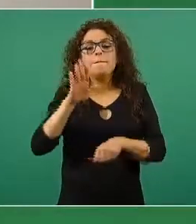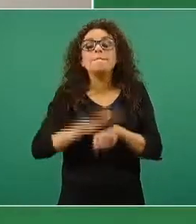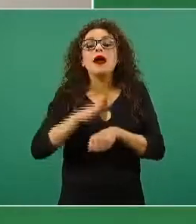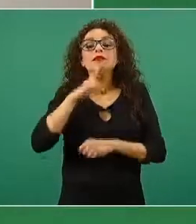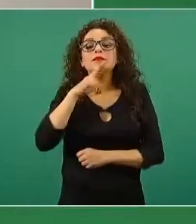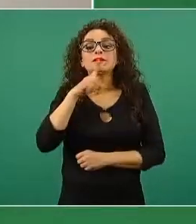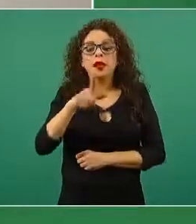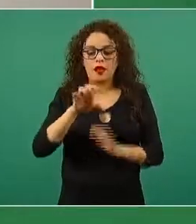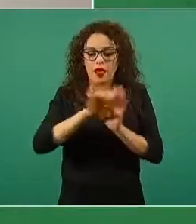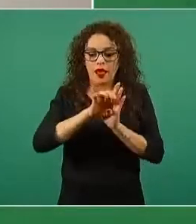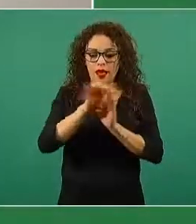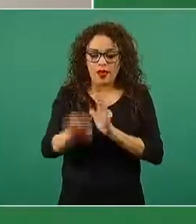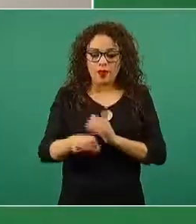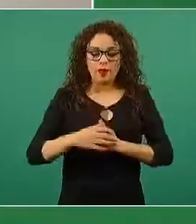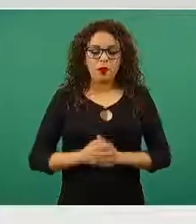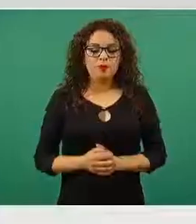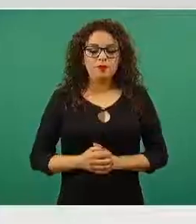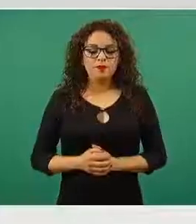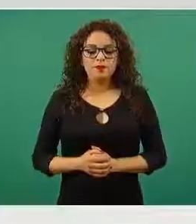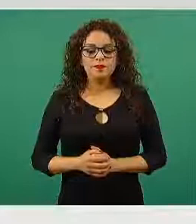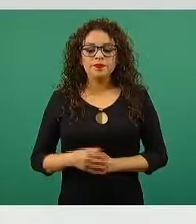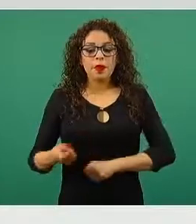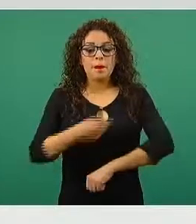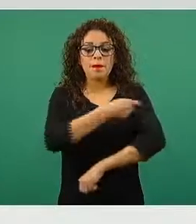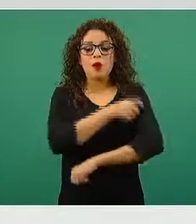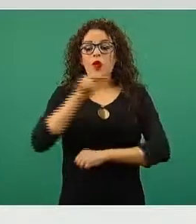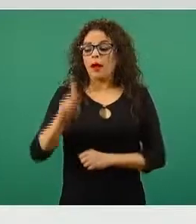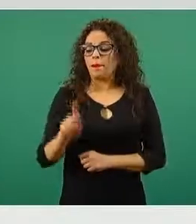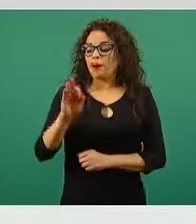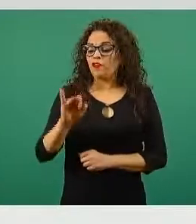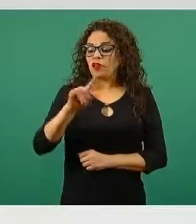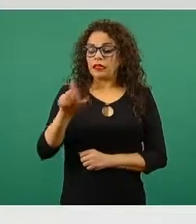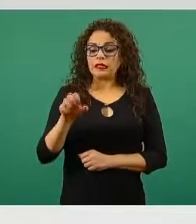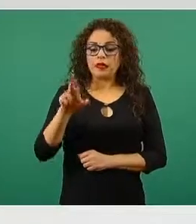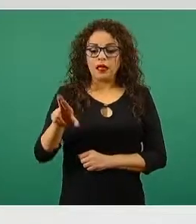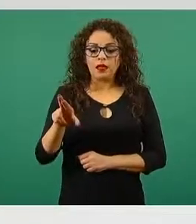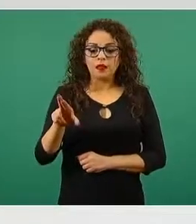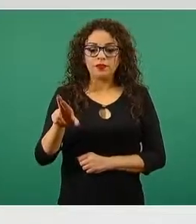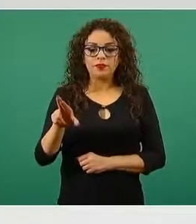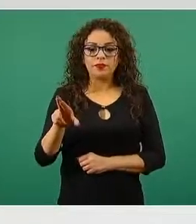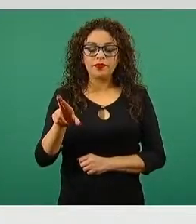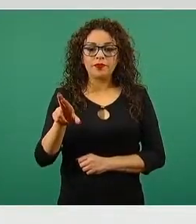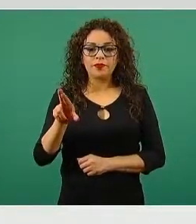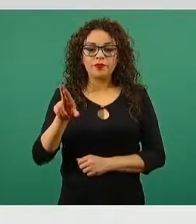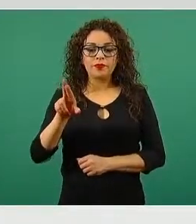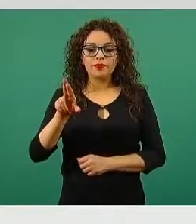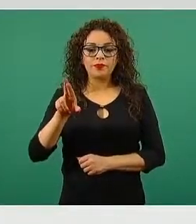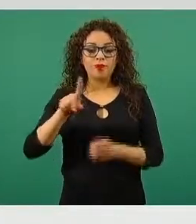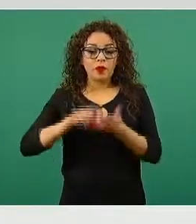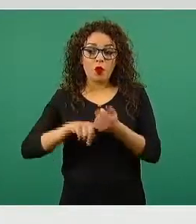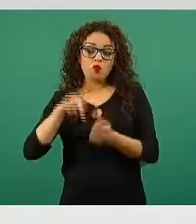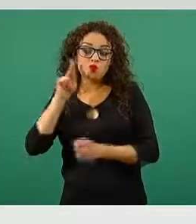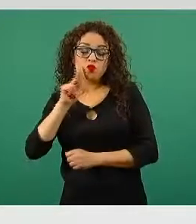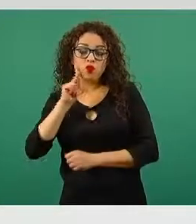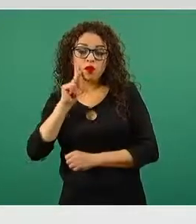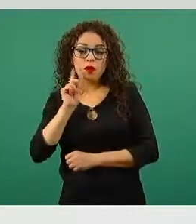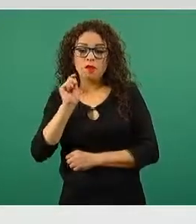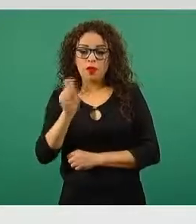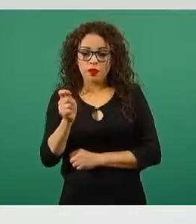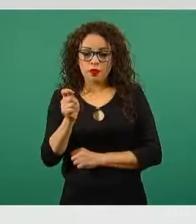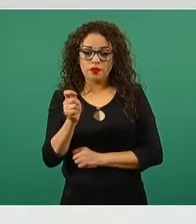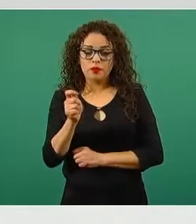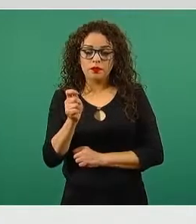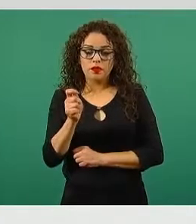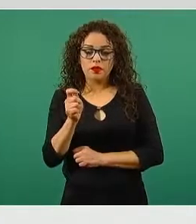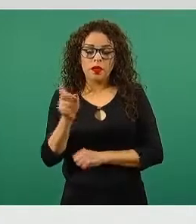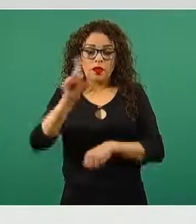ejemplo, de la vacuna Pfizer, el ensayo clínico se dio dosis al